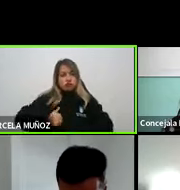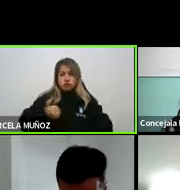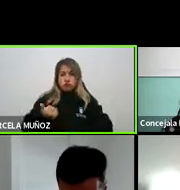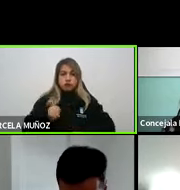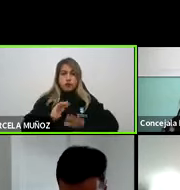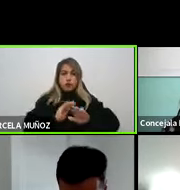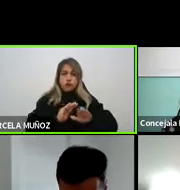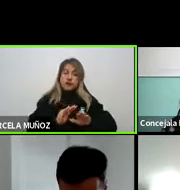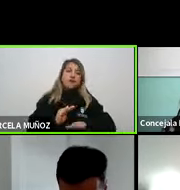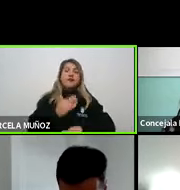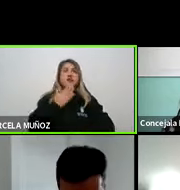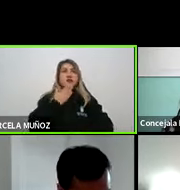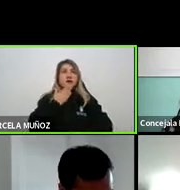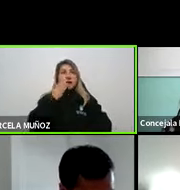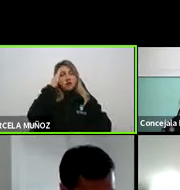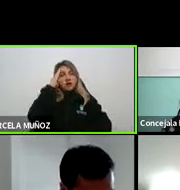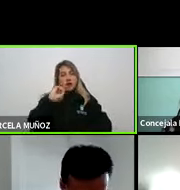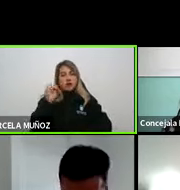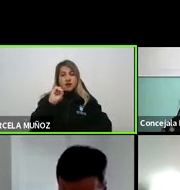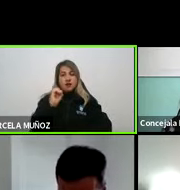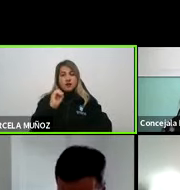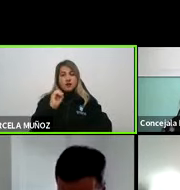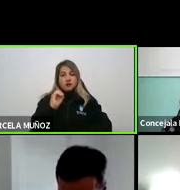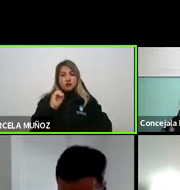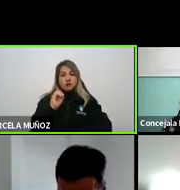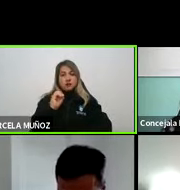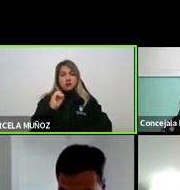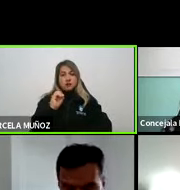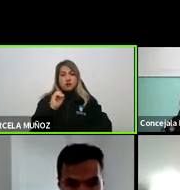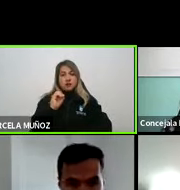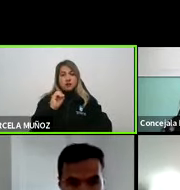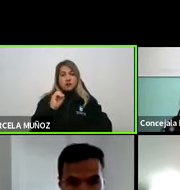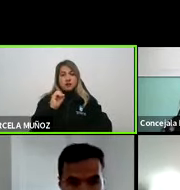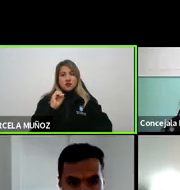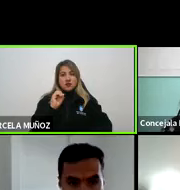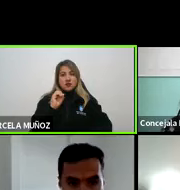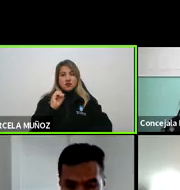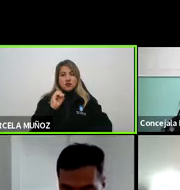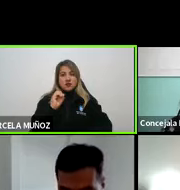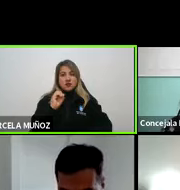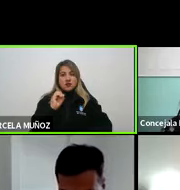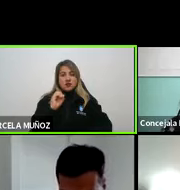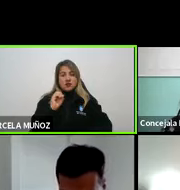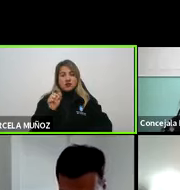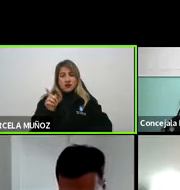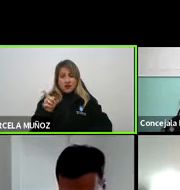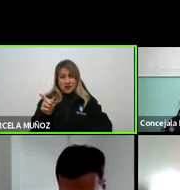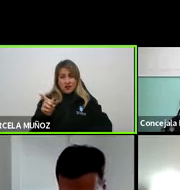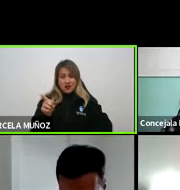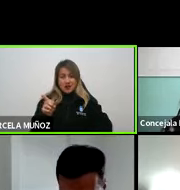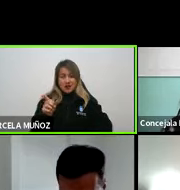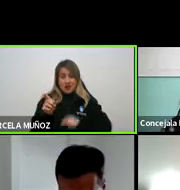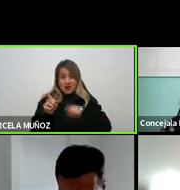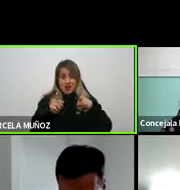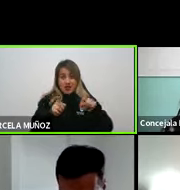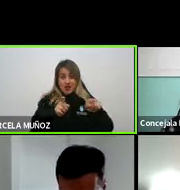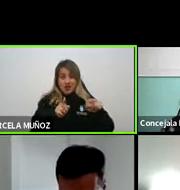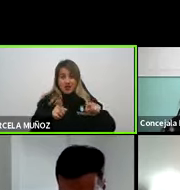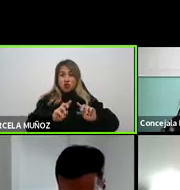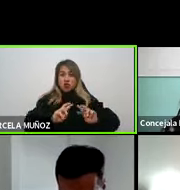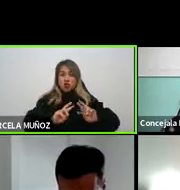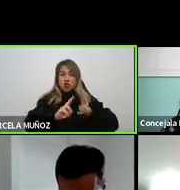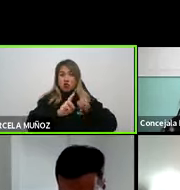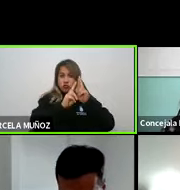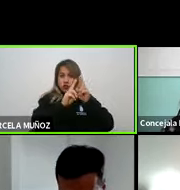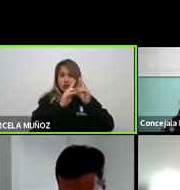También me parece, también me voy a sumar a este tipo de frases porque me parece impresentable que incluso ellos mismos, con constructora, con unas